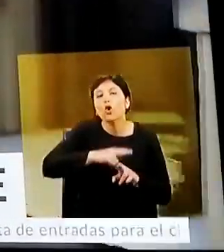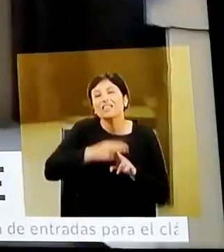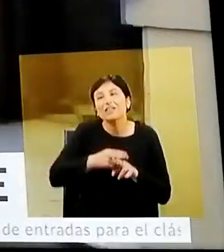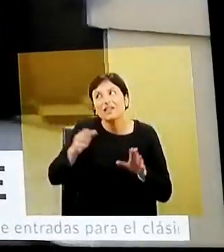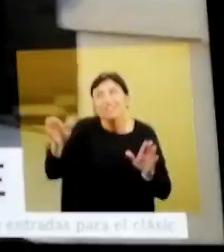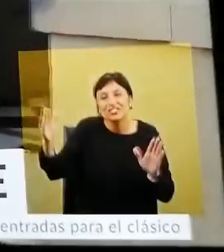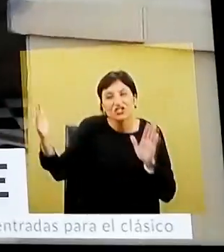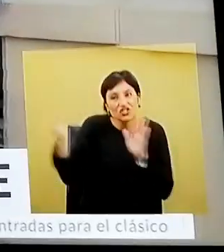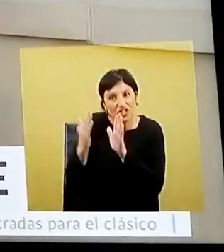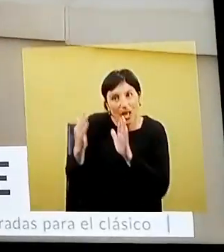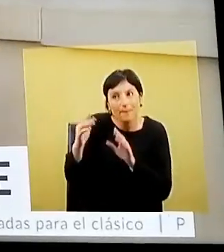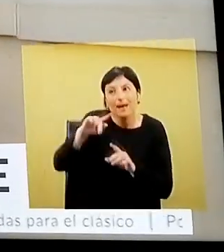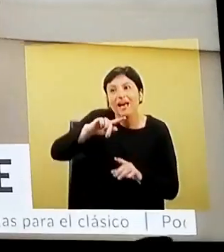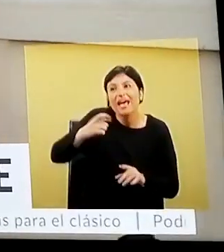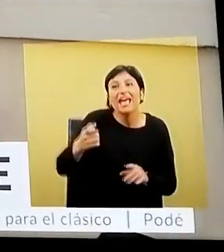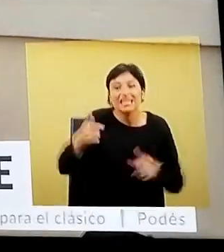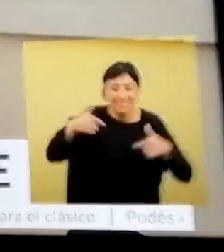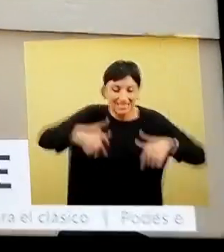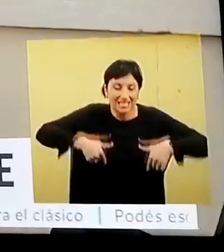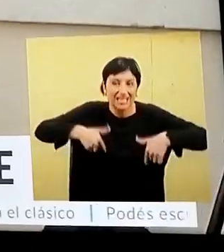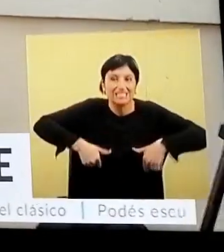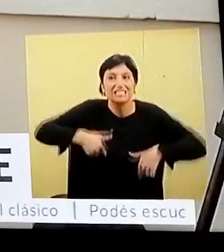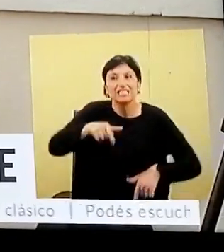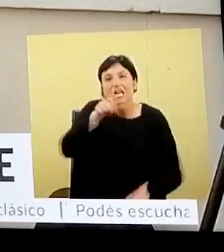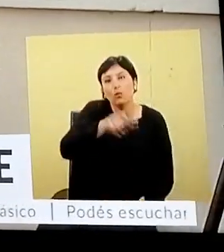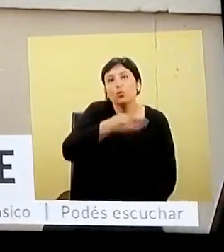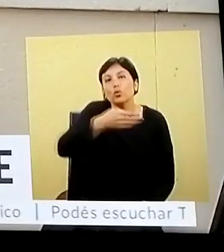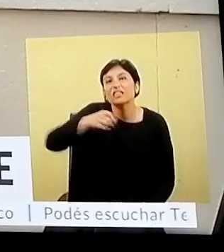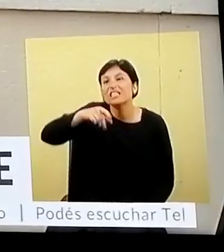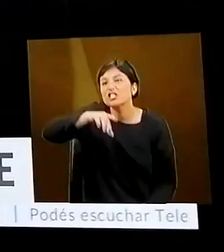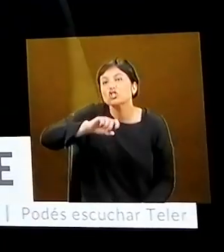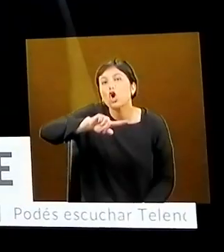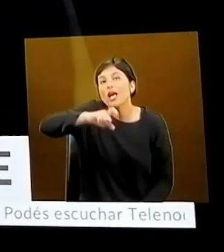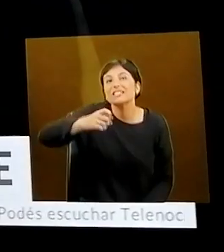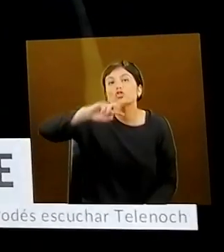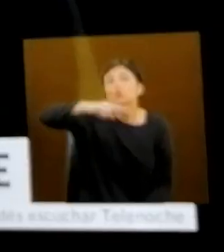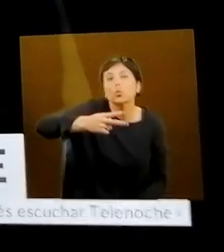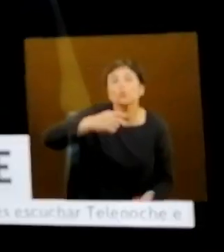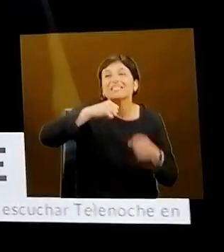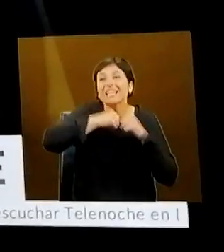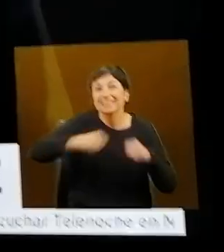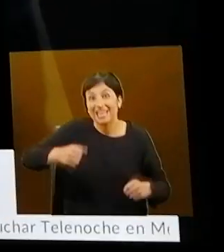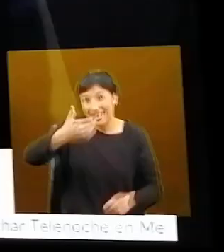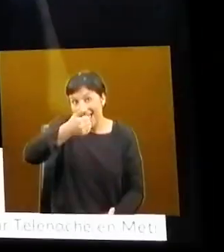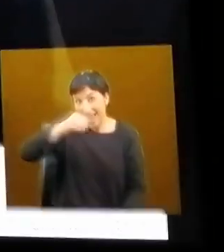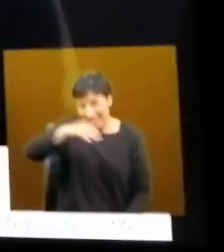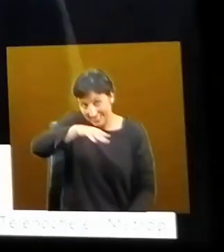el ex viceministro de Interior Maciel y el asesor de presidencia Roberto Lafluf.